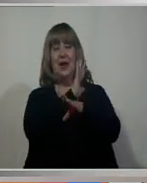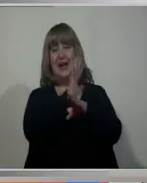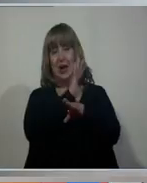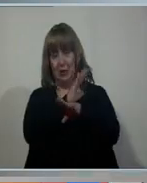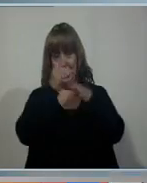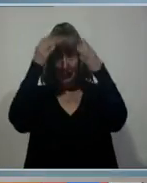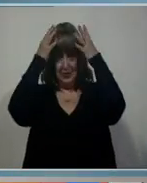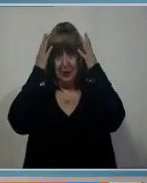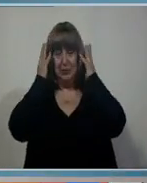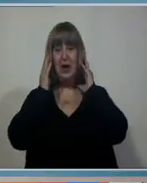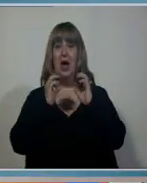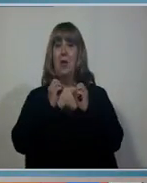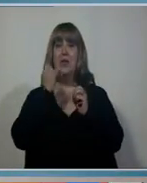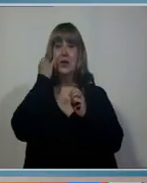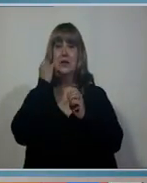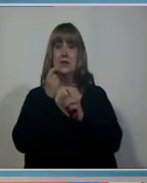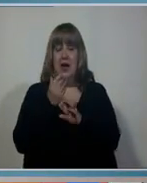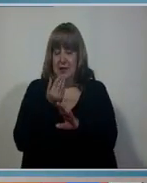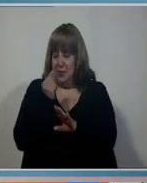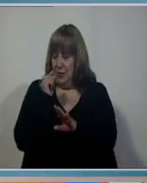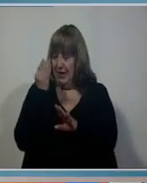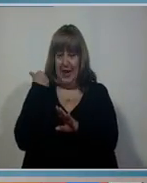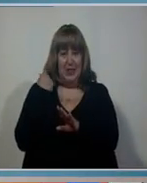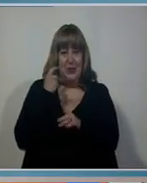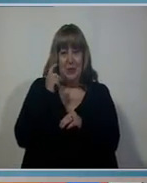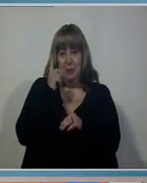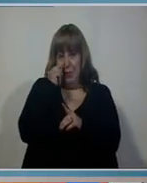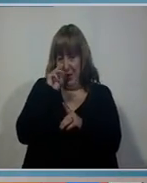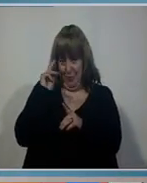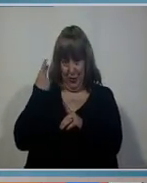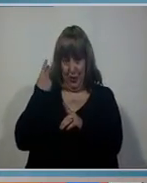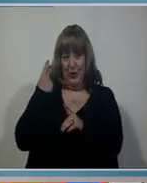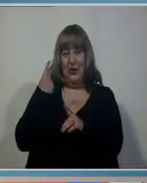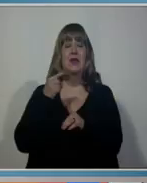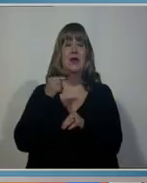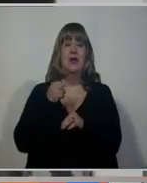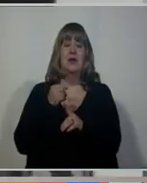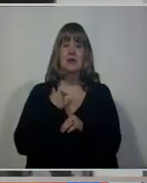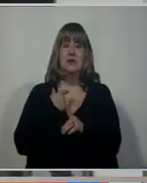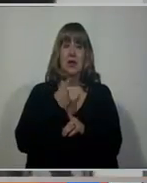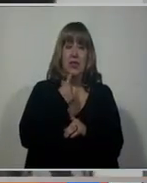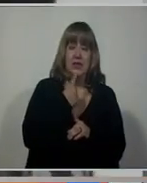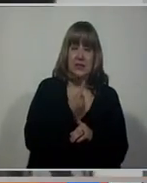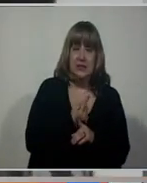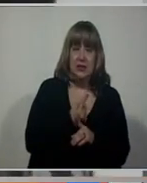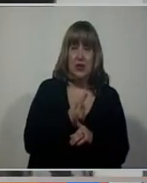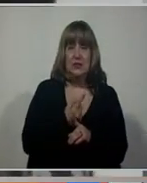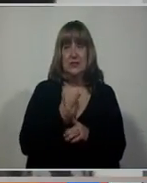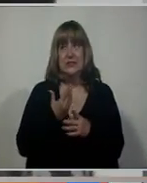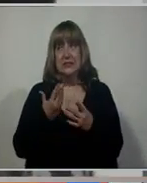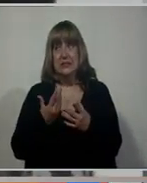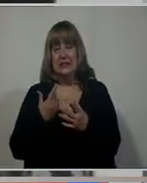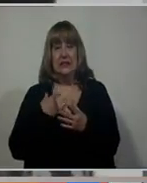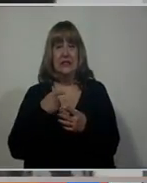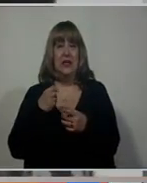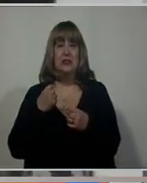porque mientras acababa de fallecer su papá cuando ella decide casarse fallece un tiempo antes y decide por el luto que ella mantenía